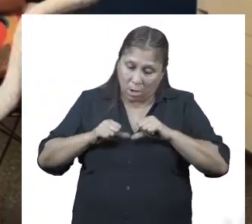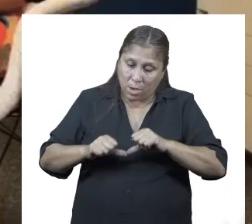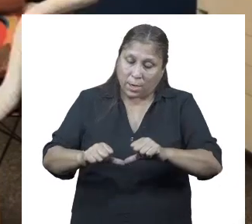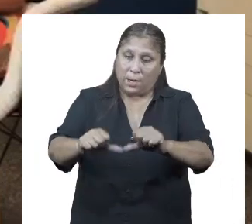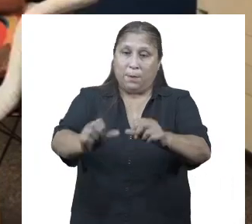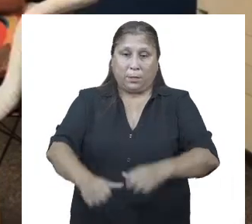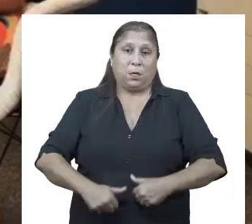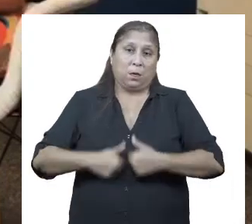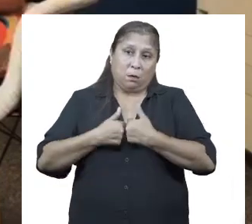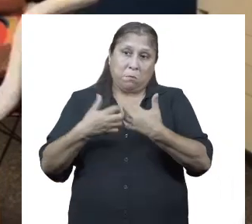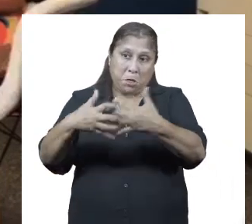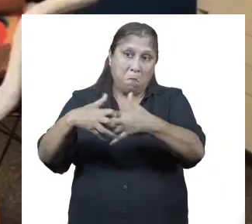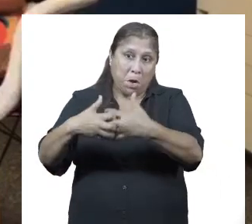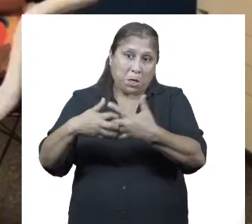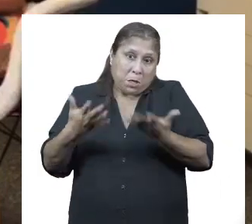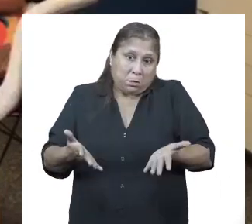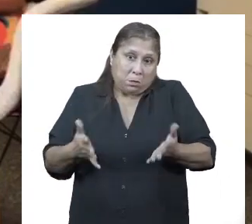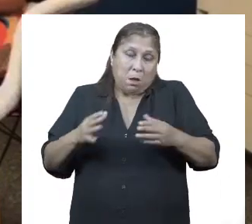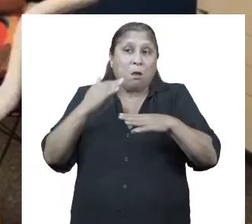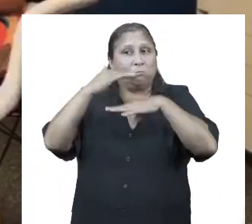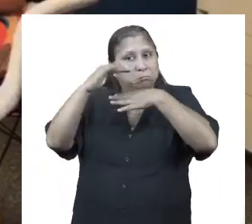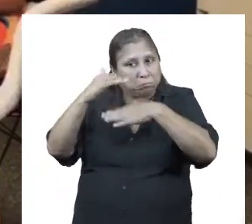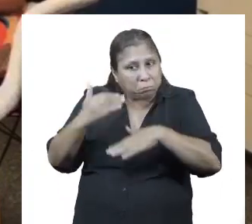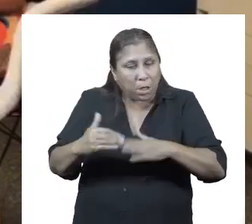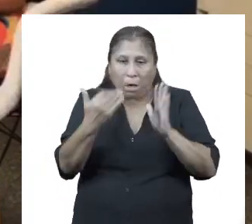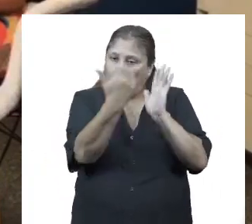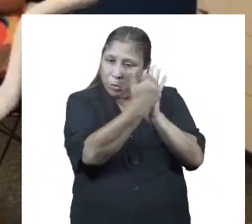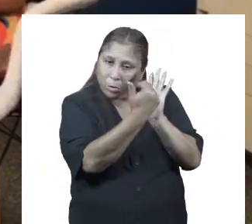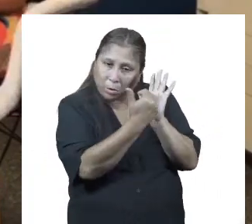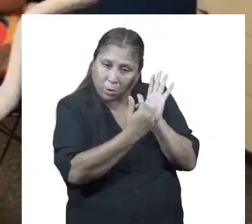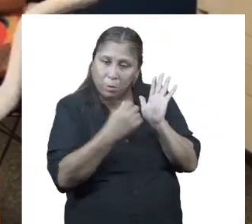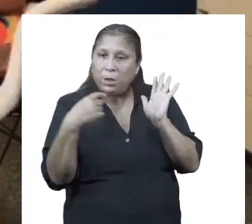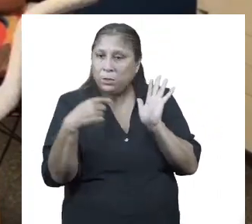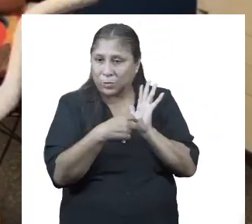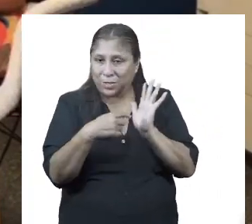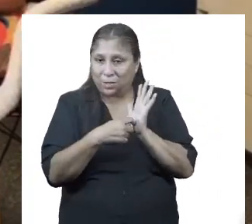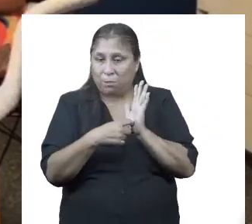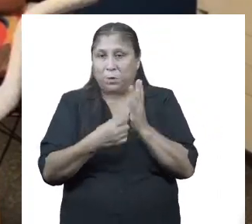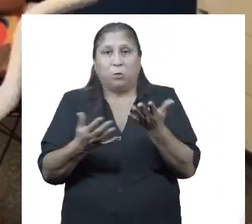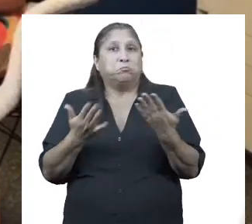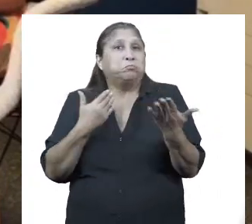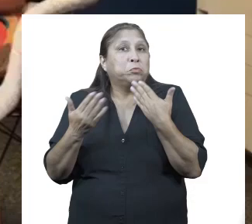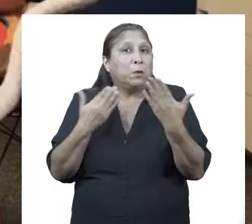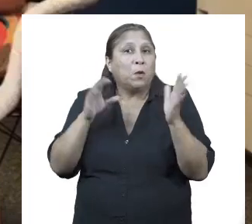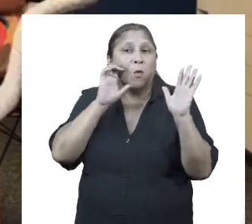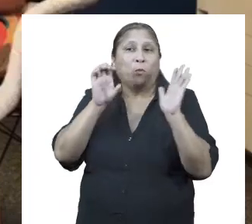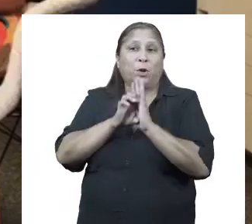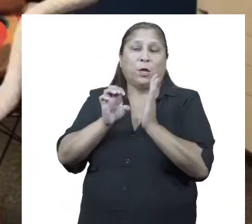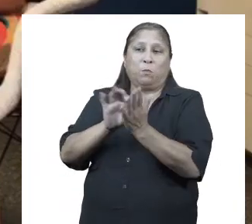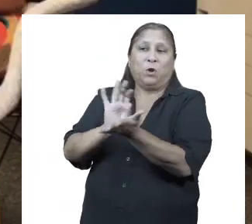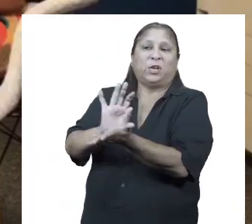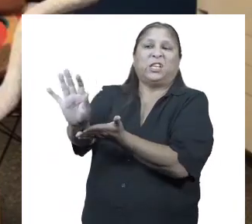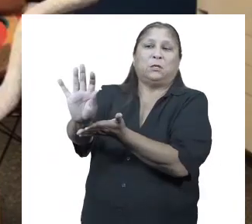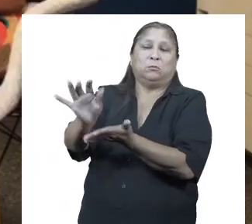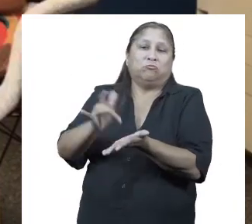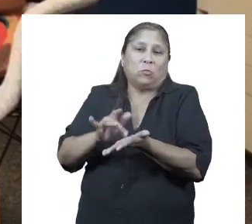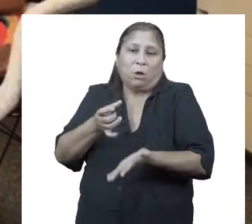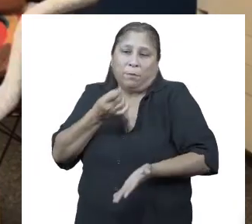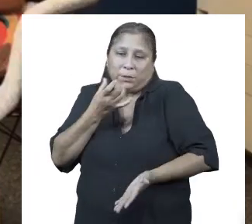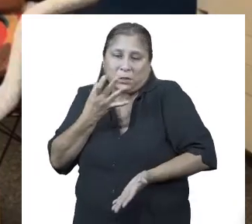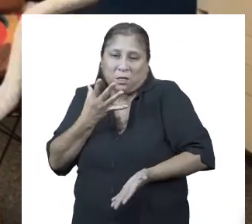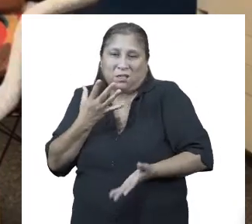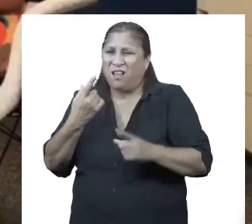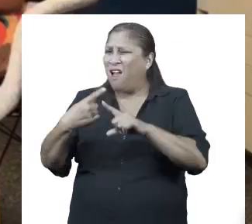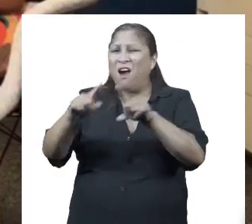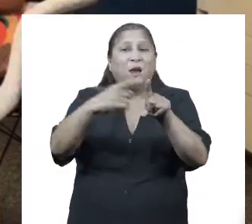la mantienen en vida, bueno, veamos, regulemos, no, esto ya está regulado, pero hablemos, por ejemplo, del rechazo al tratamiento médico.